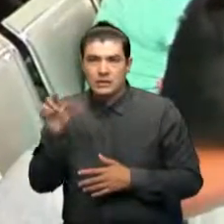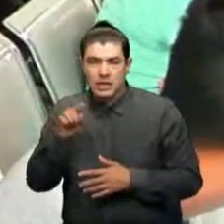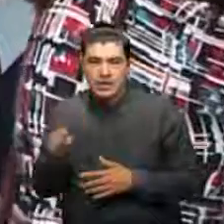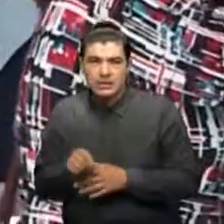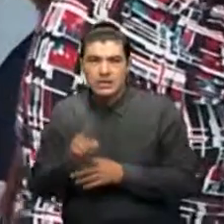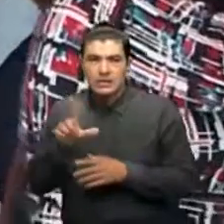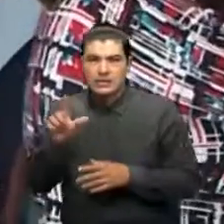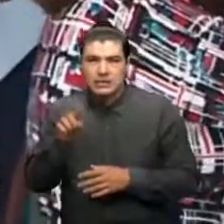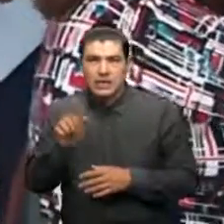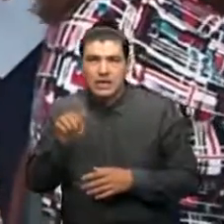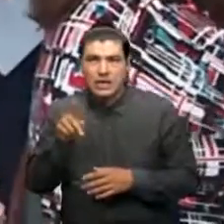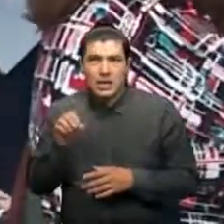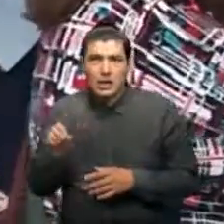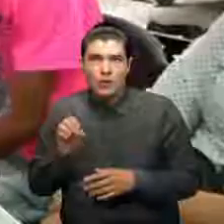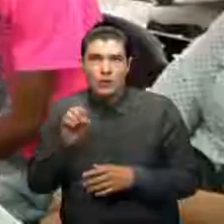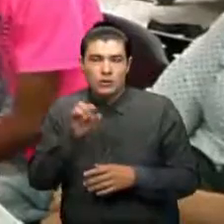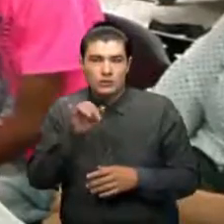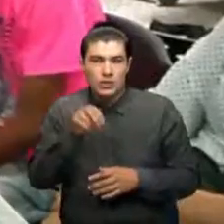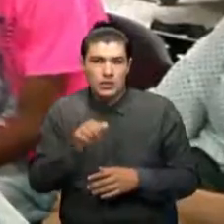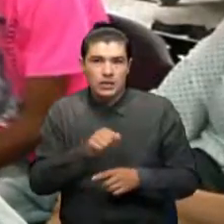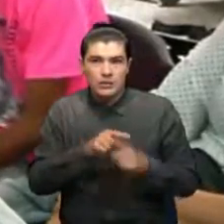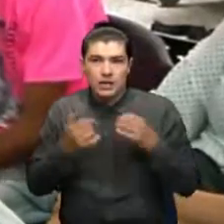es y ospina pérez aumentando el personal médico